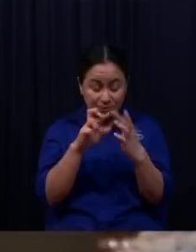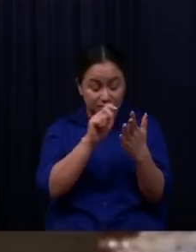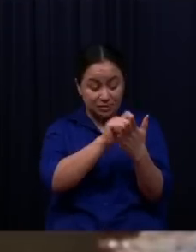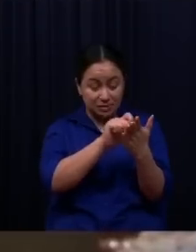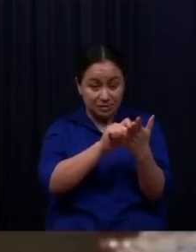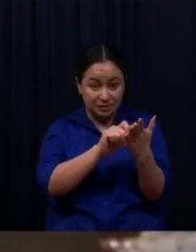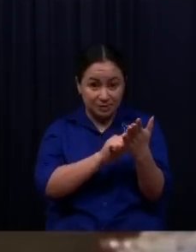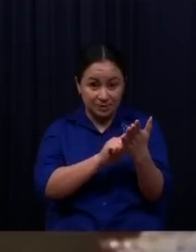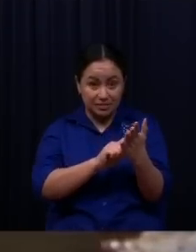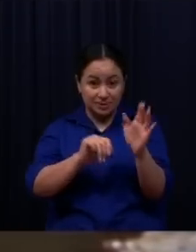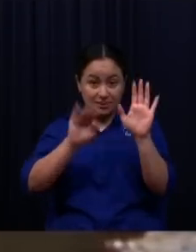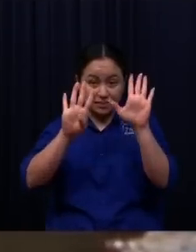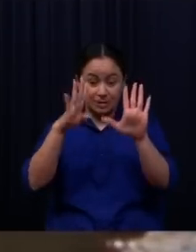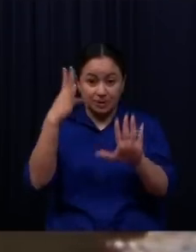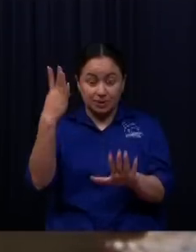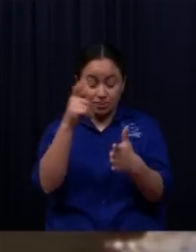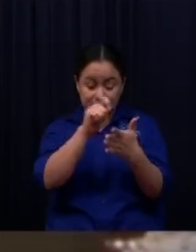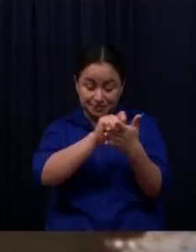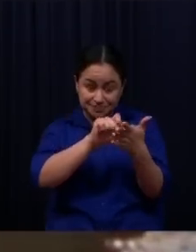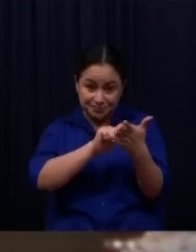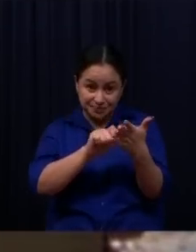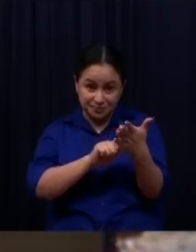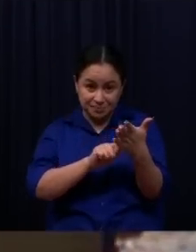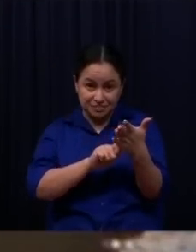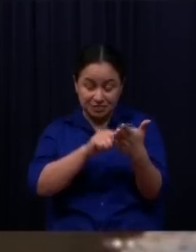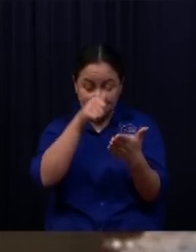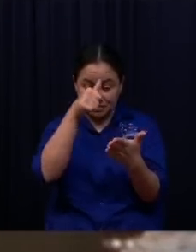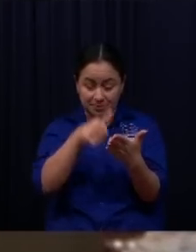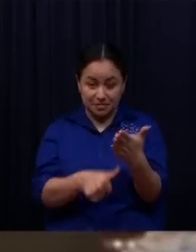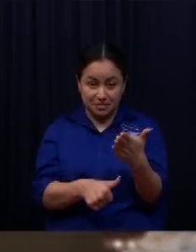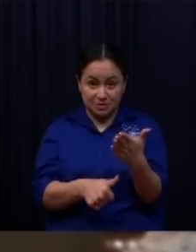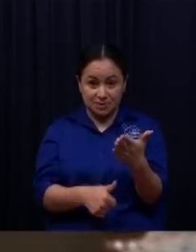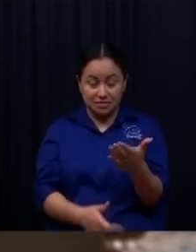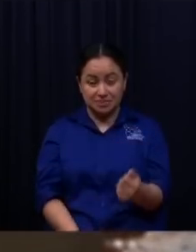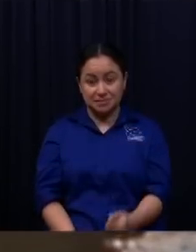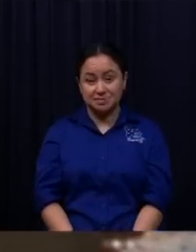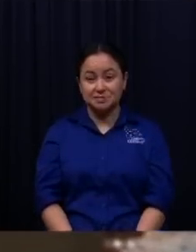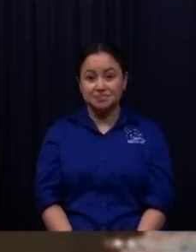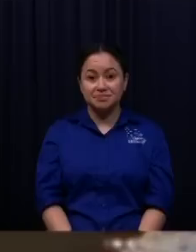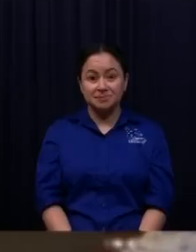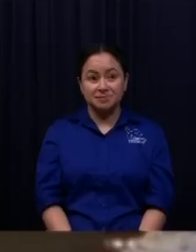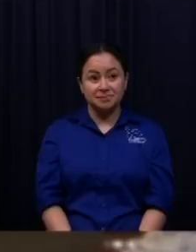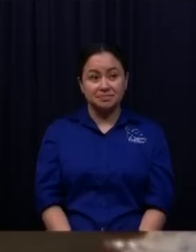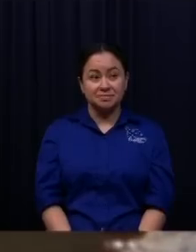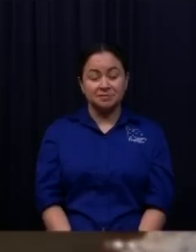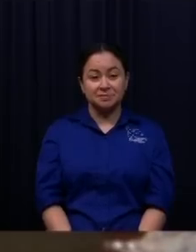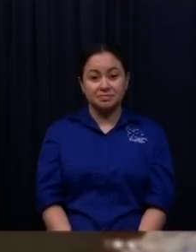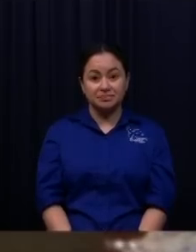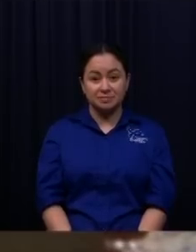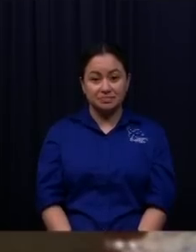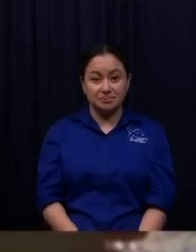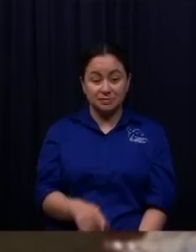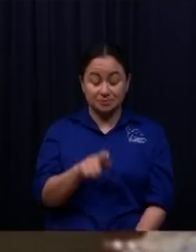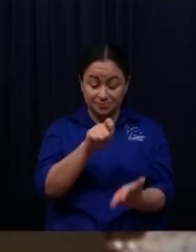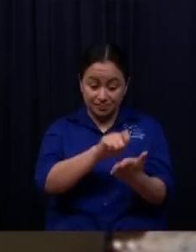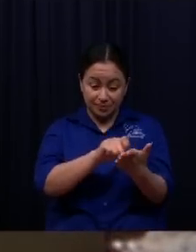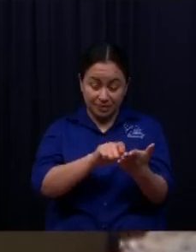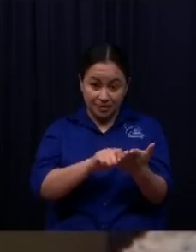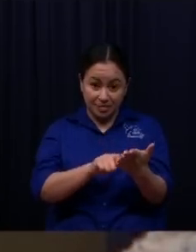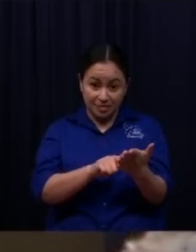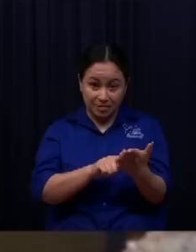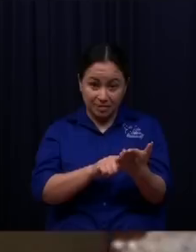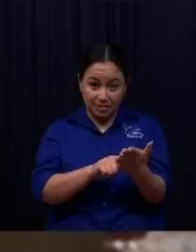epístolas, ¿verdad? Y dentro de ellas, bueno, él escribe más del 50% del Nuevo Testamento. Más